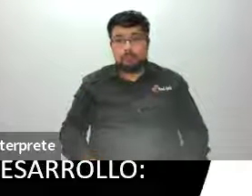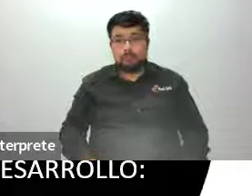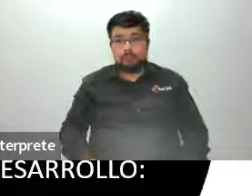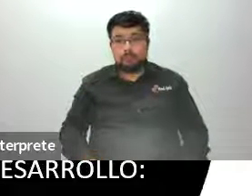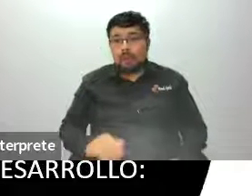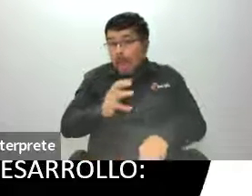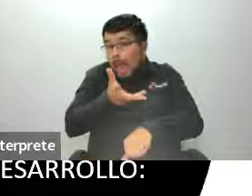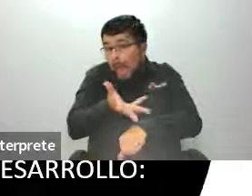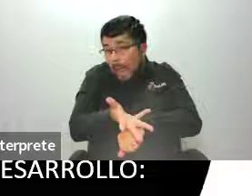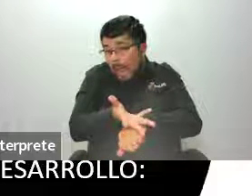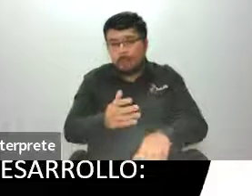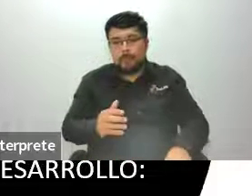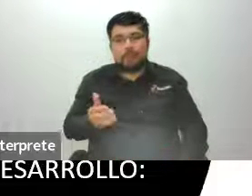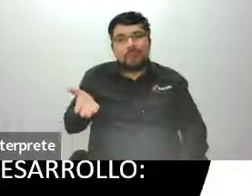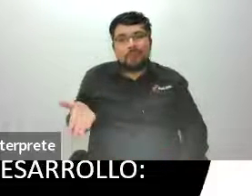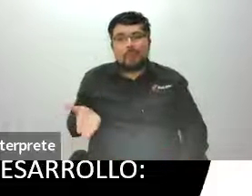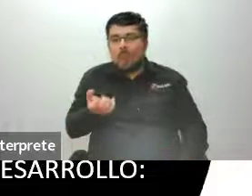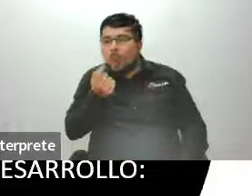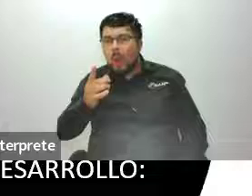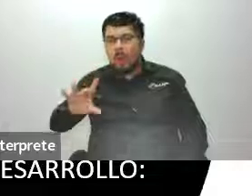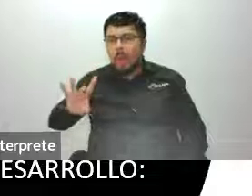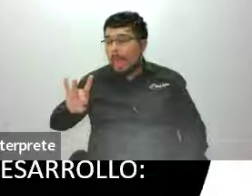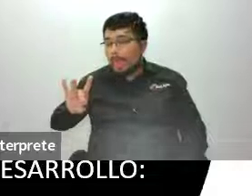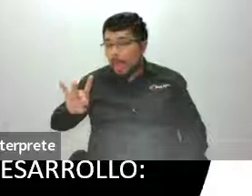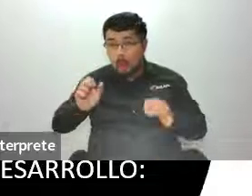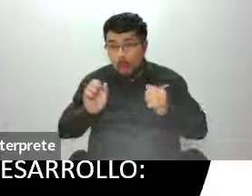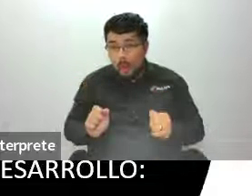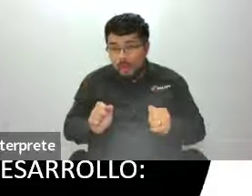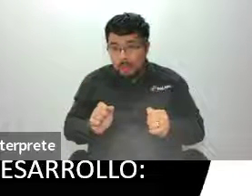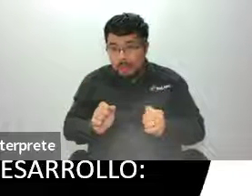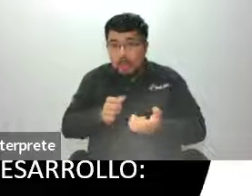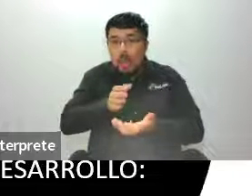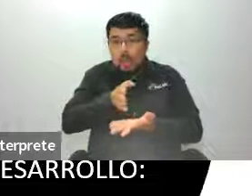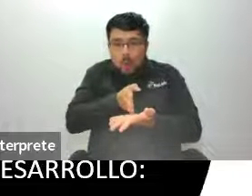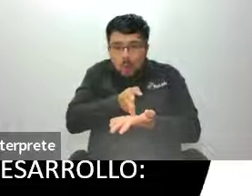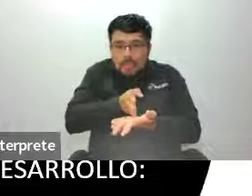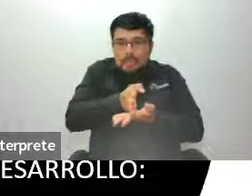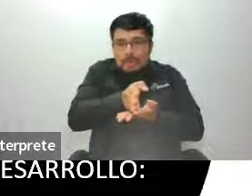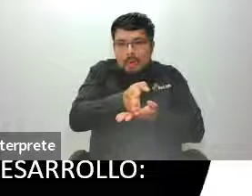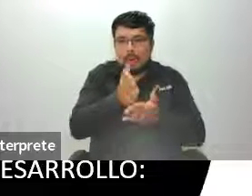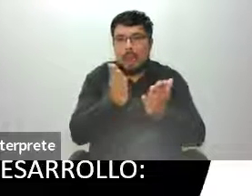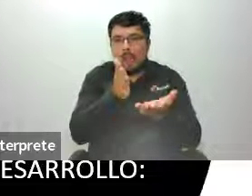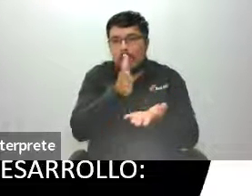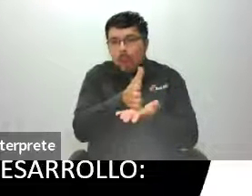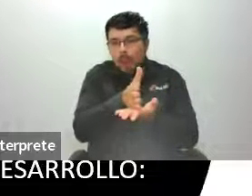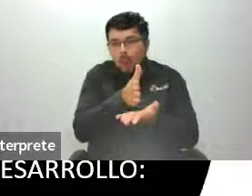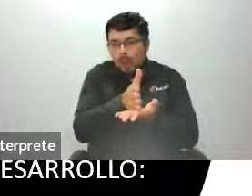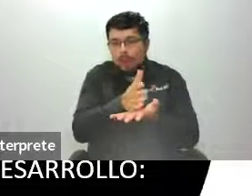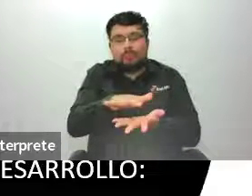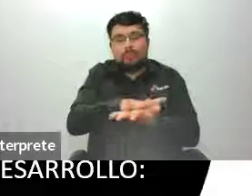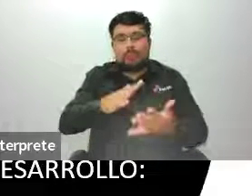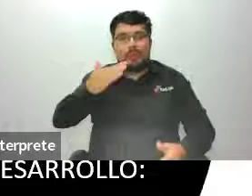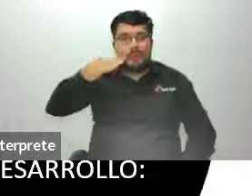¿A qué edad podría comenzar su escolarización? Por ejemplo, si es un niño o niña que